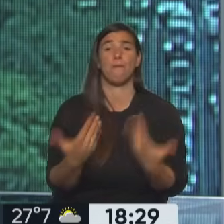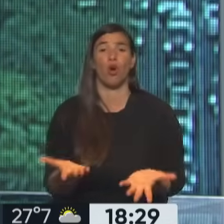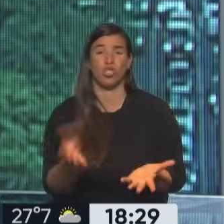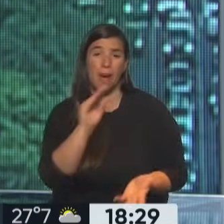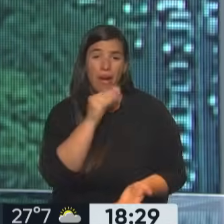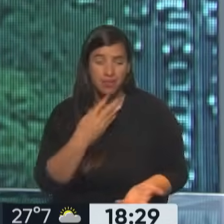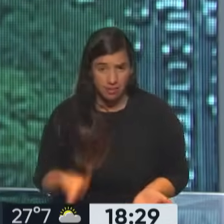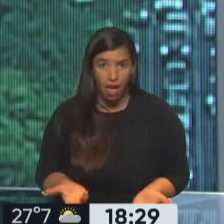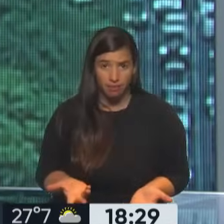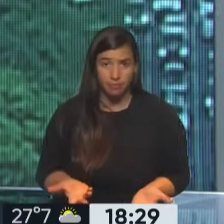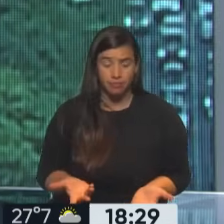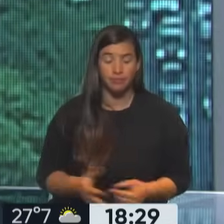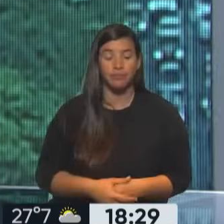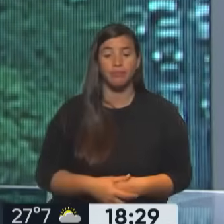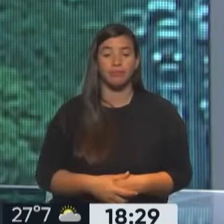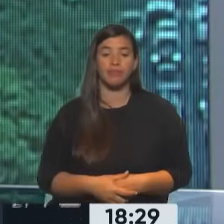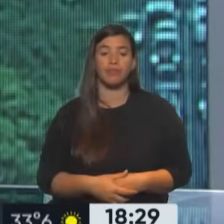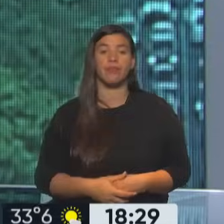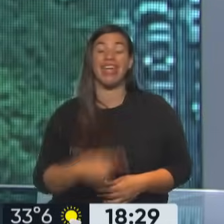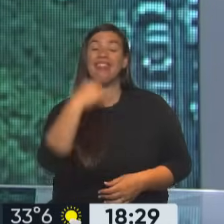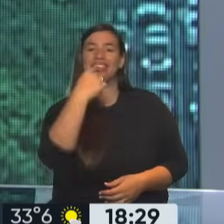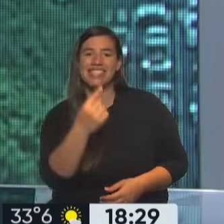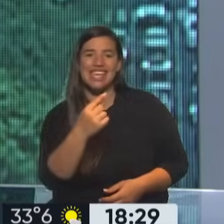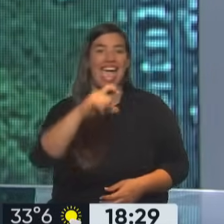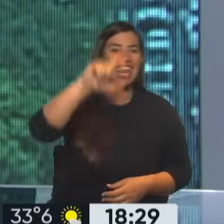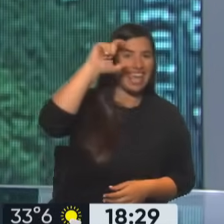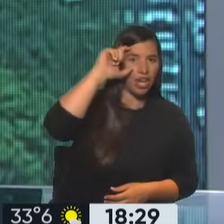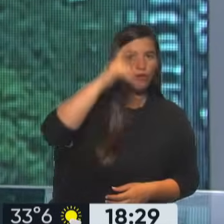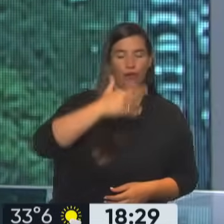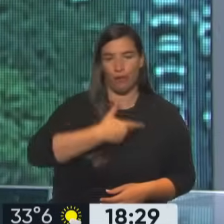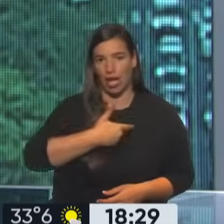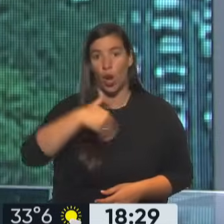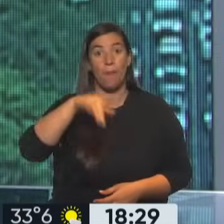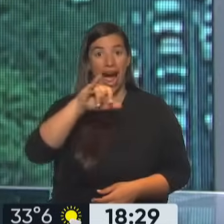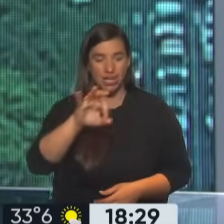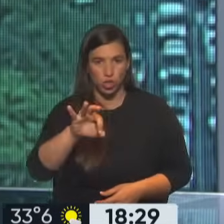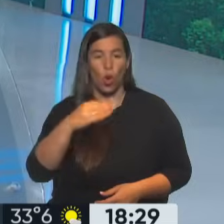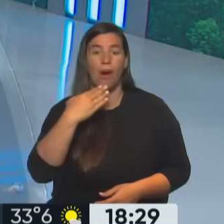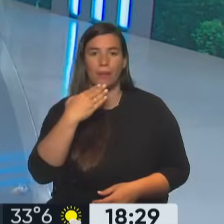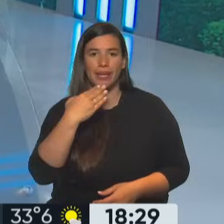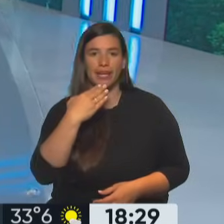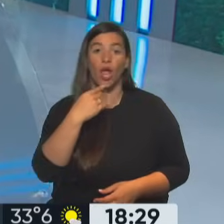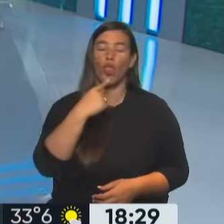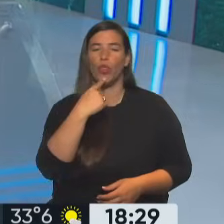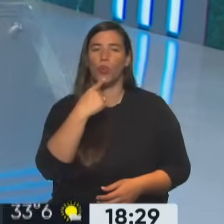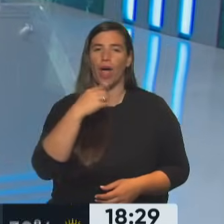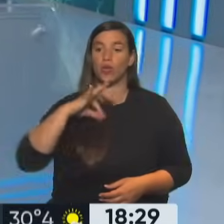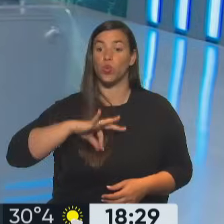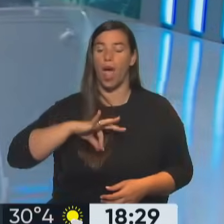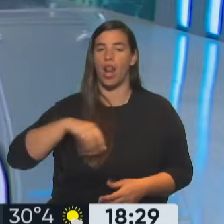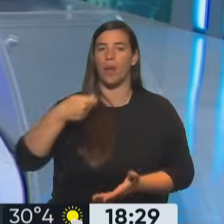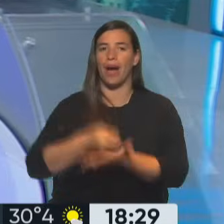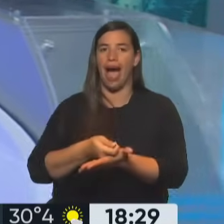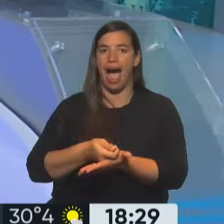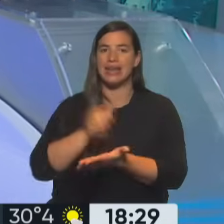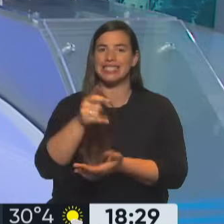que enero, febrero, marzo y abril, por lo menos, está en duda que se pueda pagar los sueldos si es que Milei gana las elecciones y